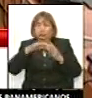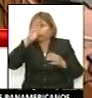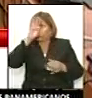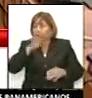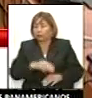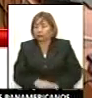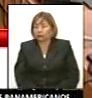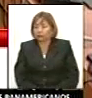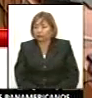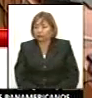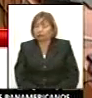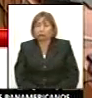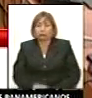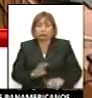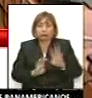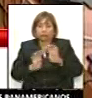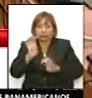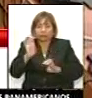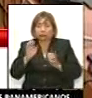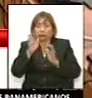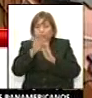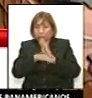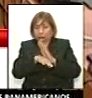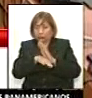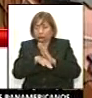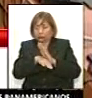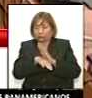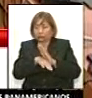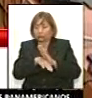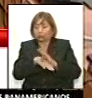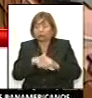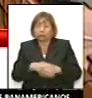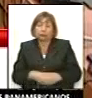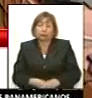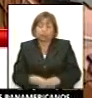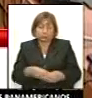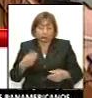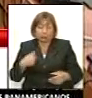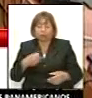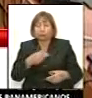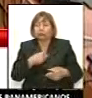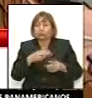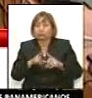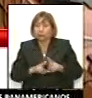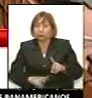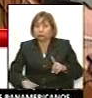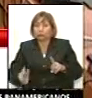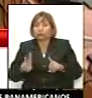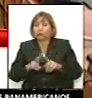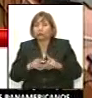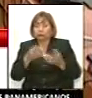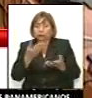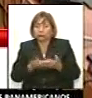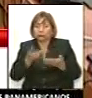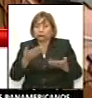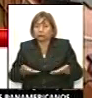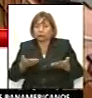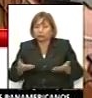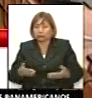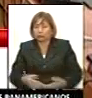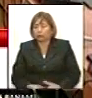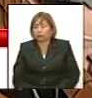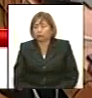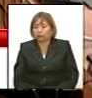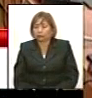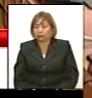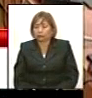no se está evaluando o merituando la profesión. Lo que nosotros estamos valorando y merituando es el contenido del